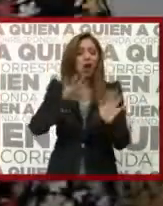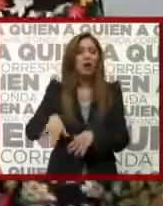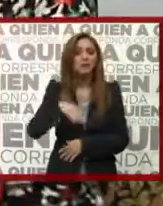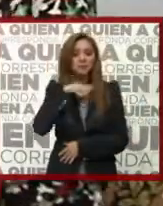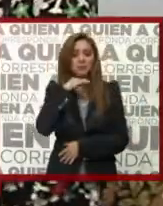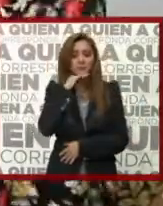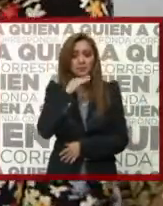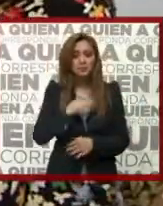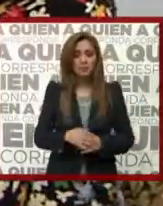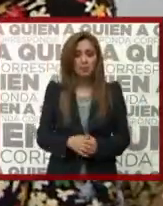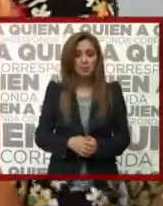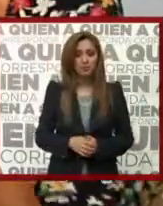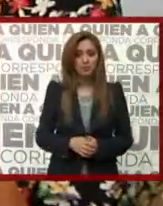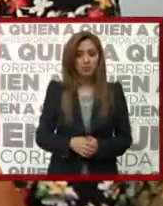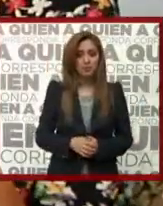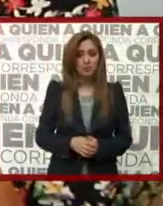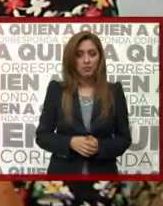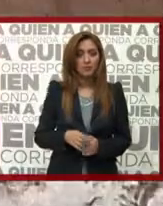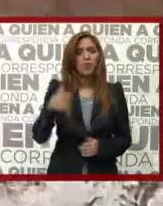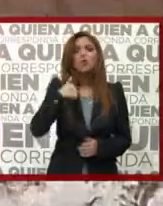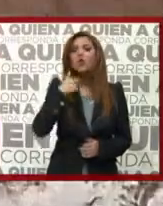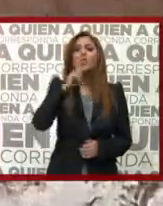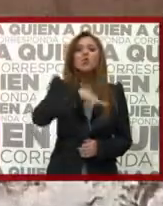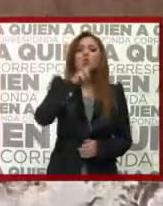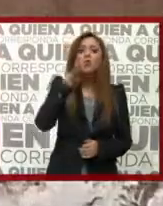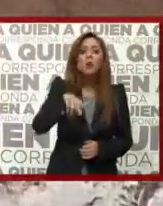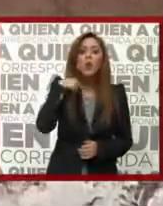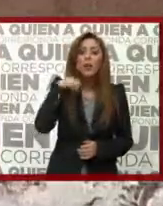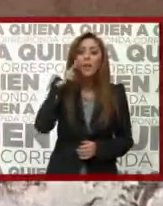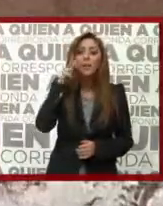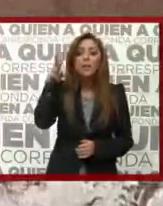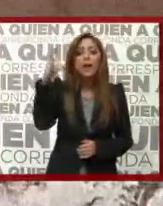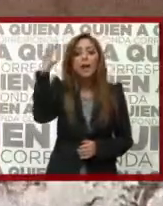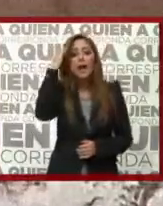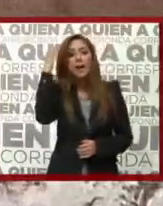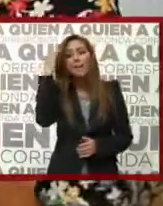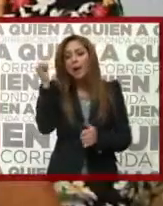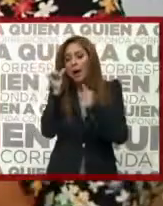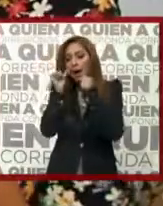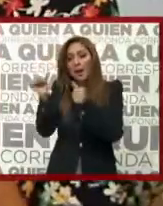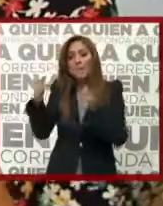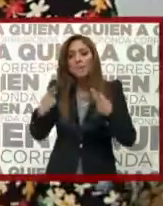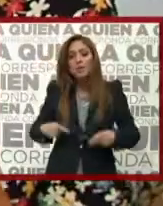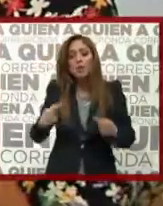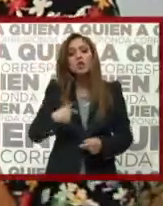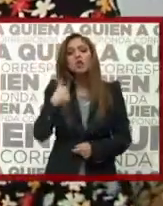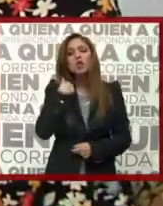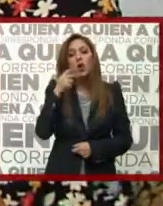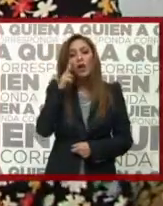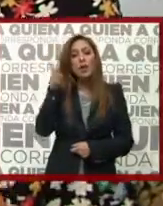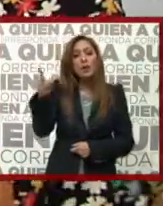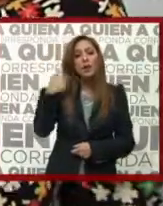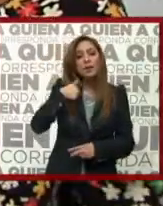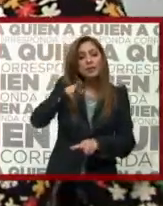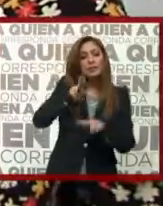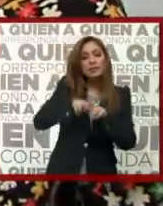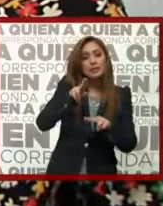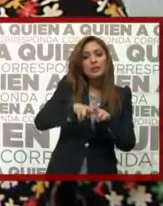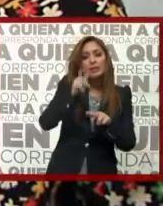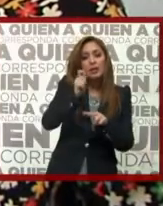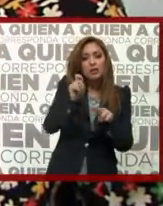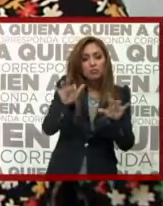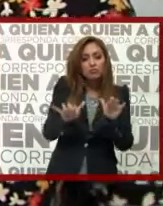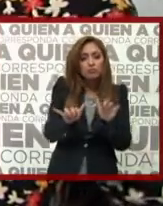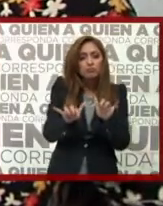En ningún momento la vi junto a una cama atendiendo a un paciente. Siempre la vi sentada frente a una